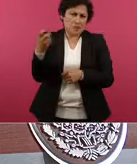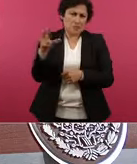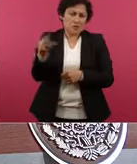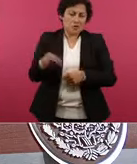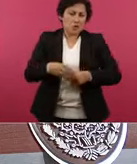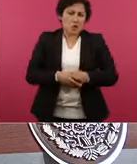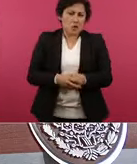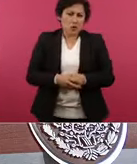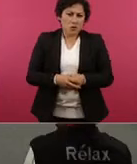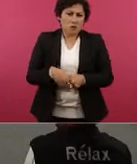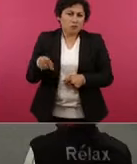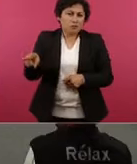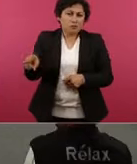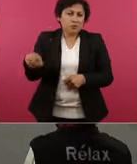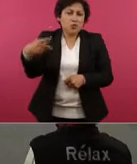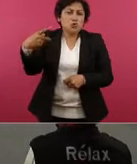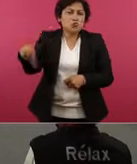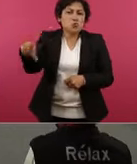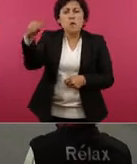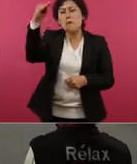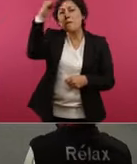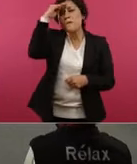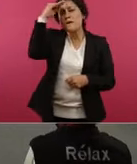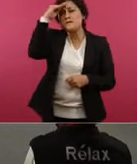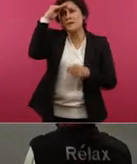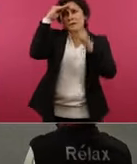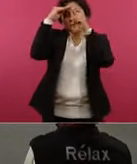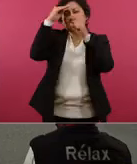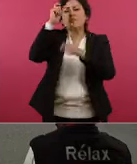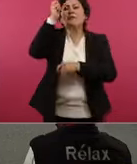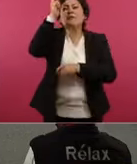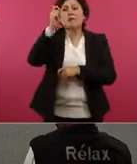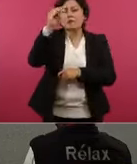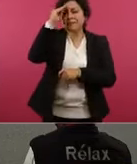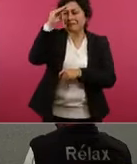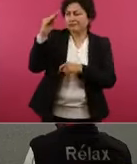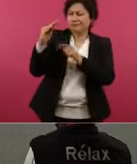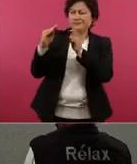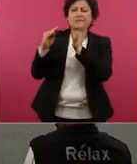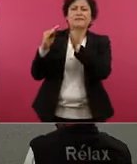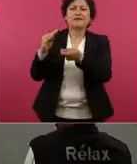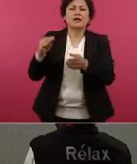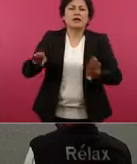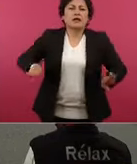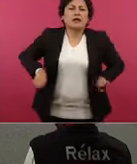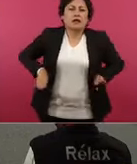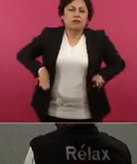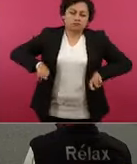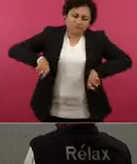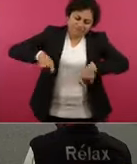Él tiene un pensamiento conservador, retrógrada,